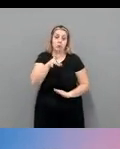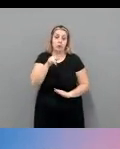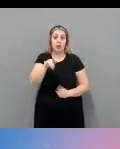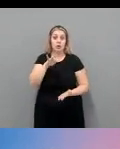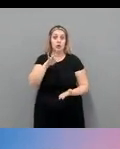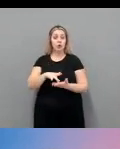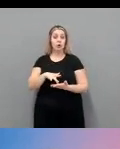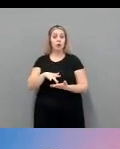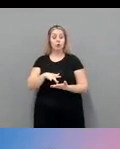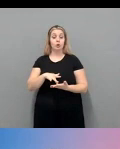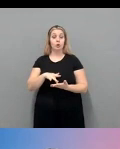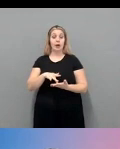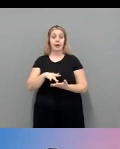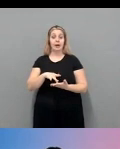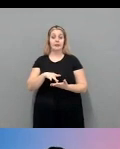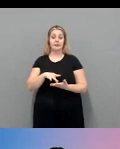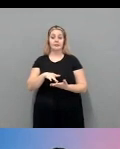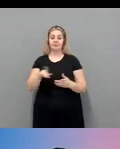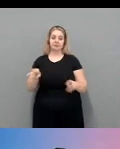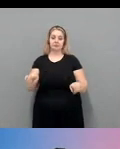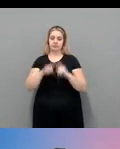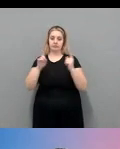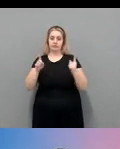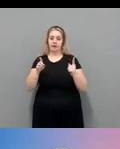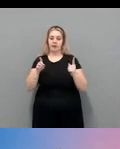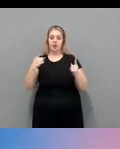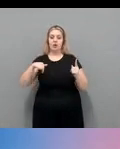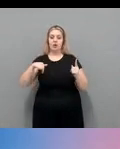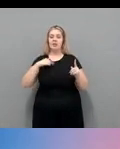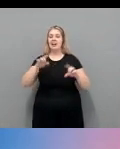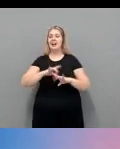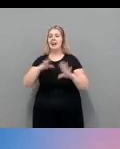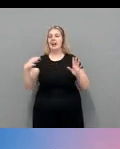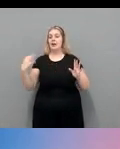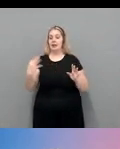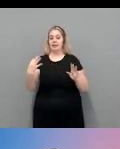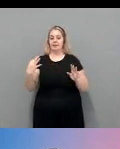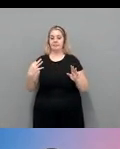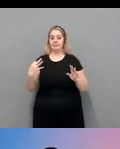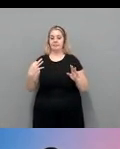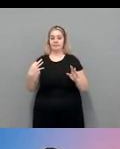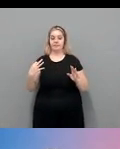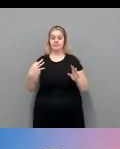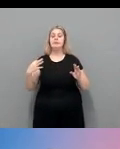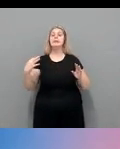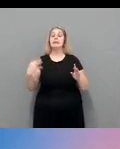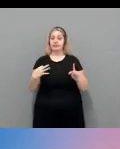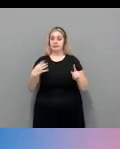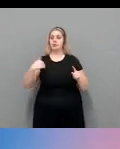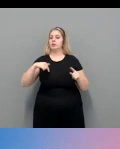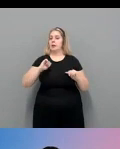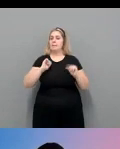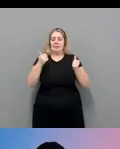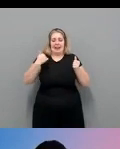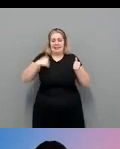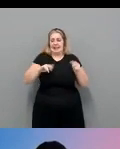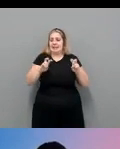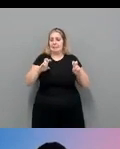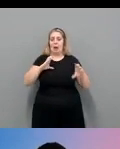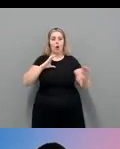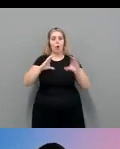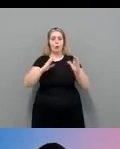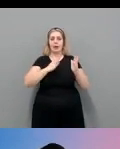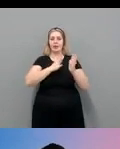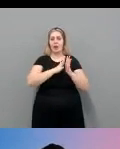se esté dando. Lo que sí que tenemos claro es que tenemos que empezar ya con la comunicación